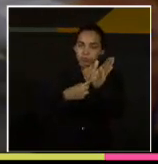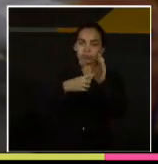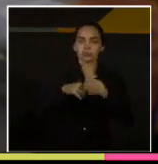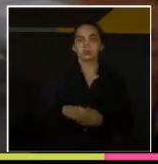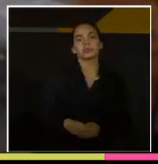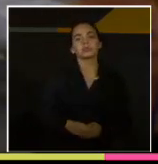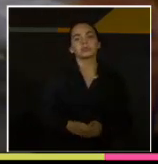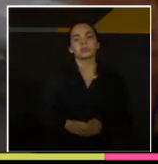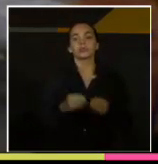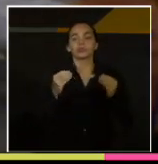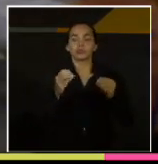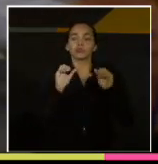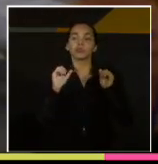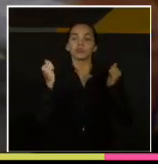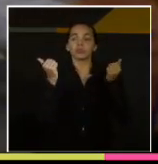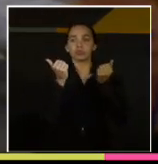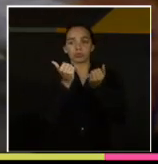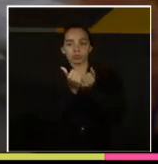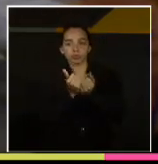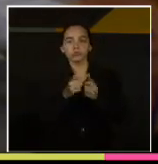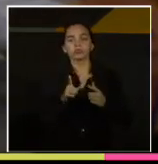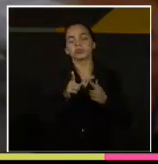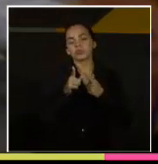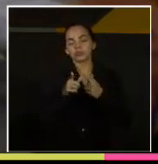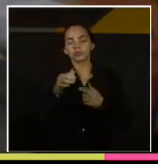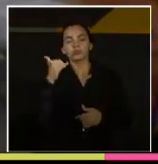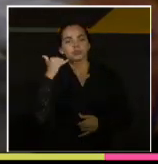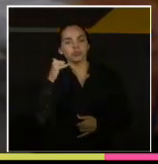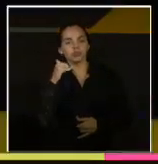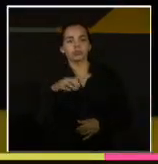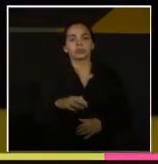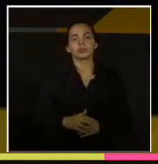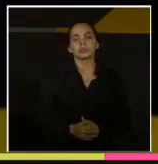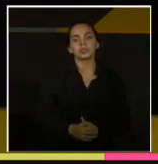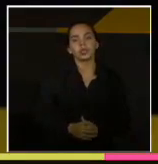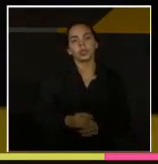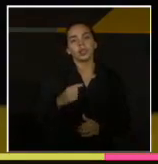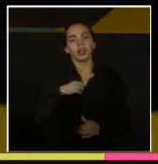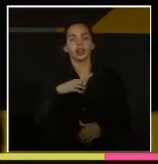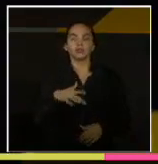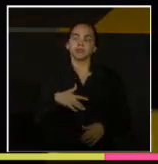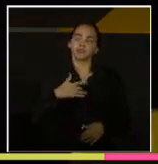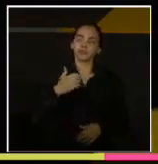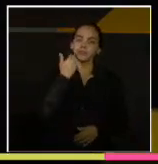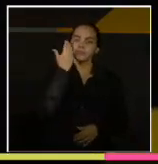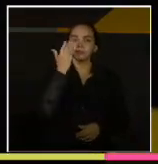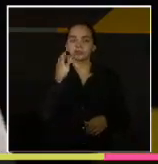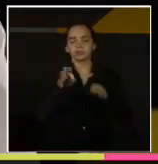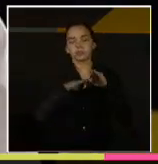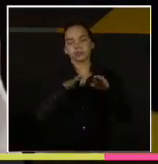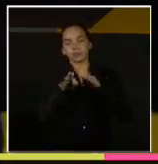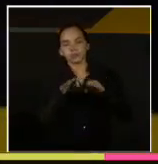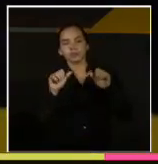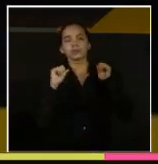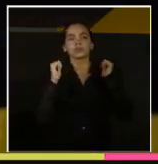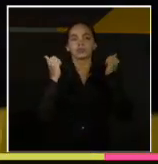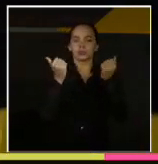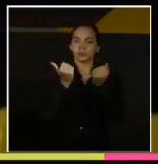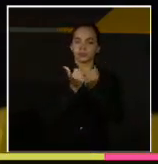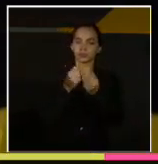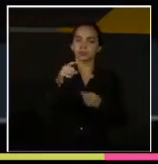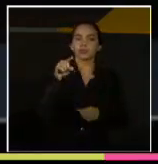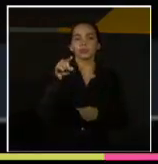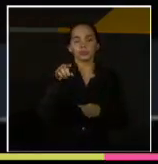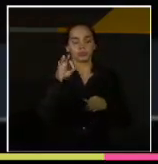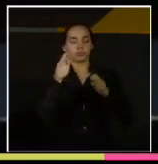estos cientos de organizaciones civiles para contribuir al Estado. La disposición del gobierno de trabajar con los organismos de la sociedad civil